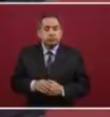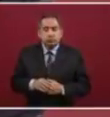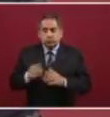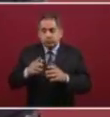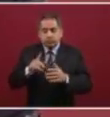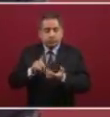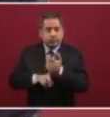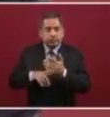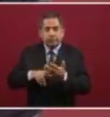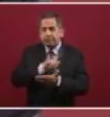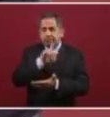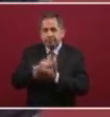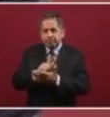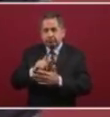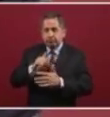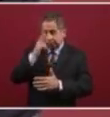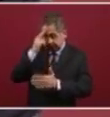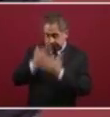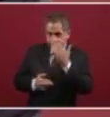combatiendo la ilegalidad,